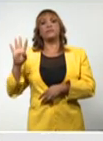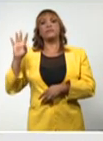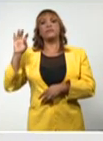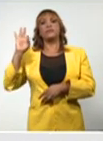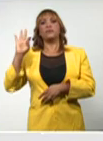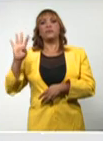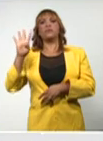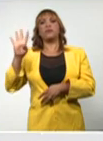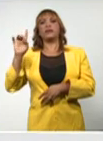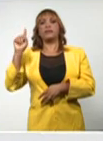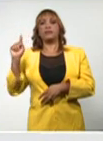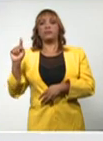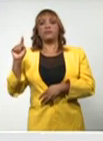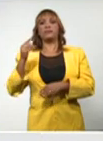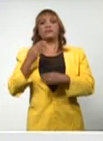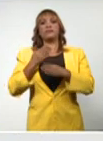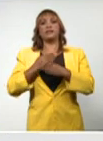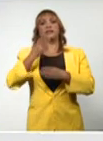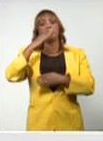441 y de Santiago de Cuba,